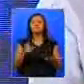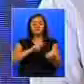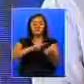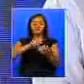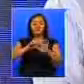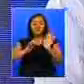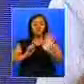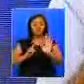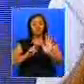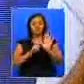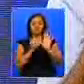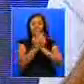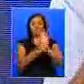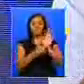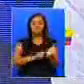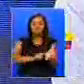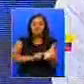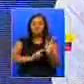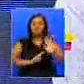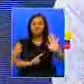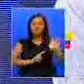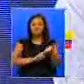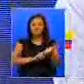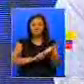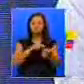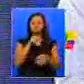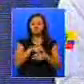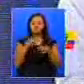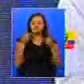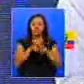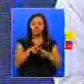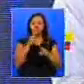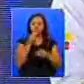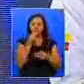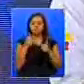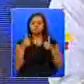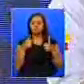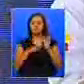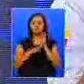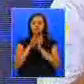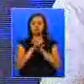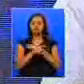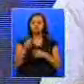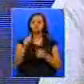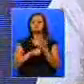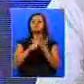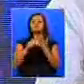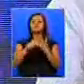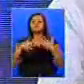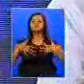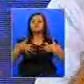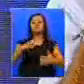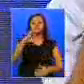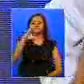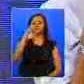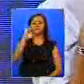diabético y otro tipo de medicamentos. Por eso en la misión nos acompañó también nuestra ministra de Salud, la